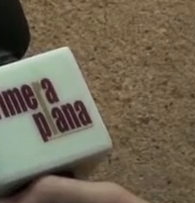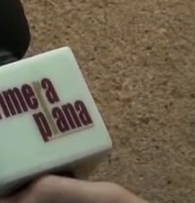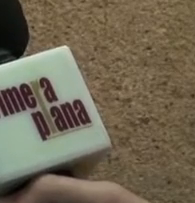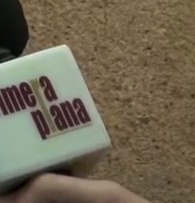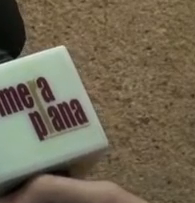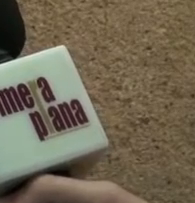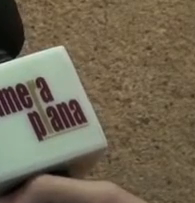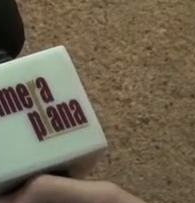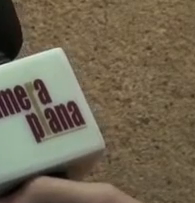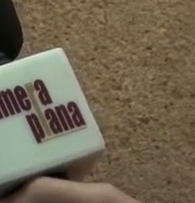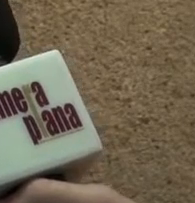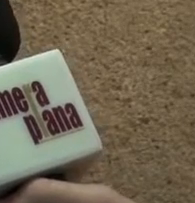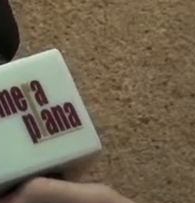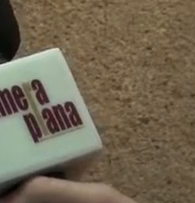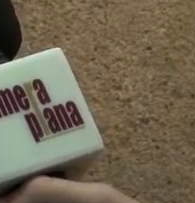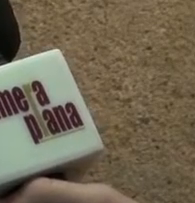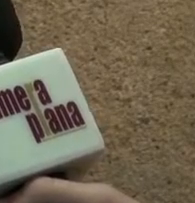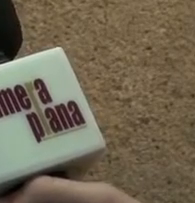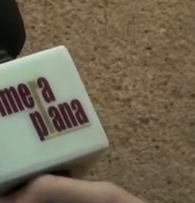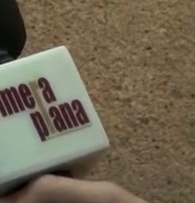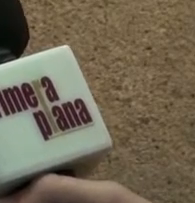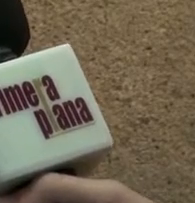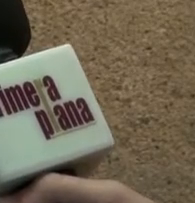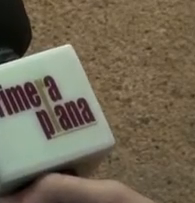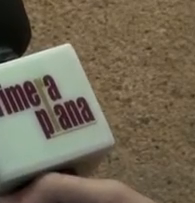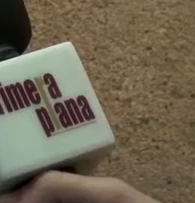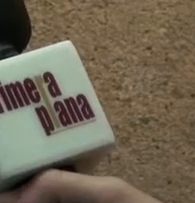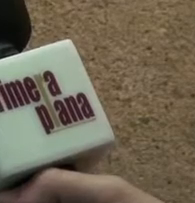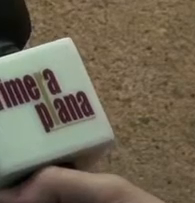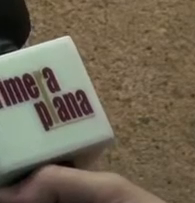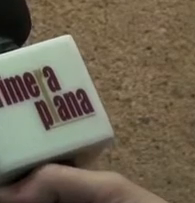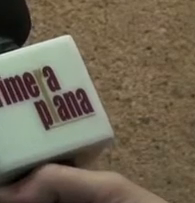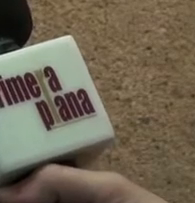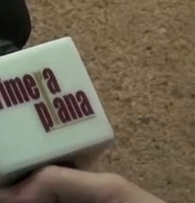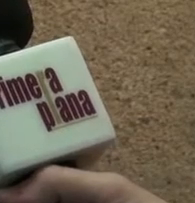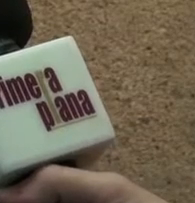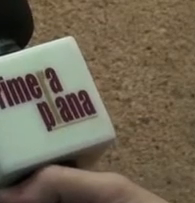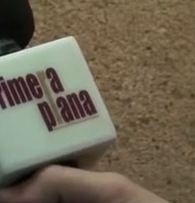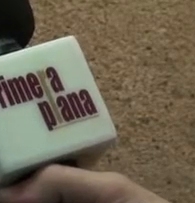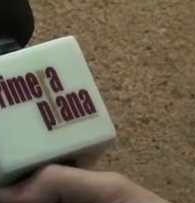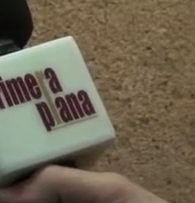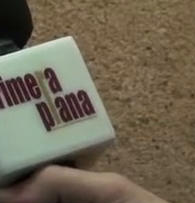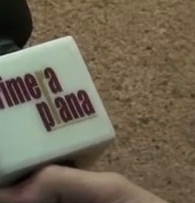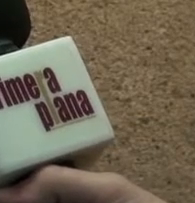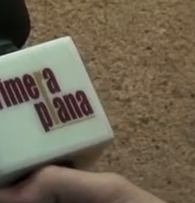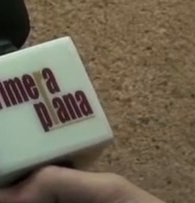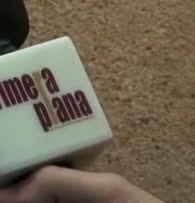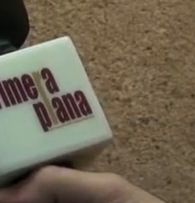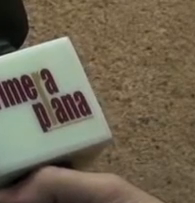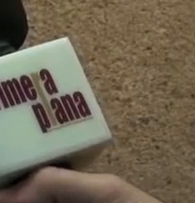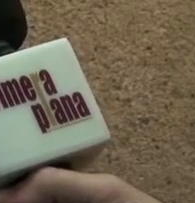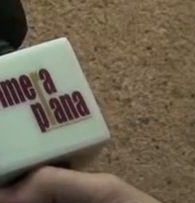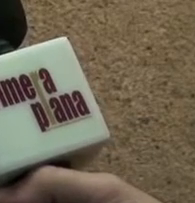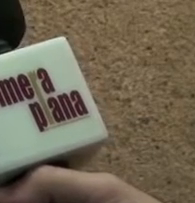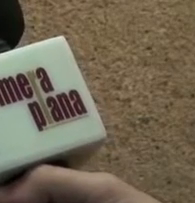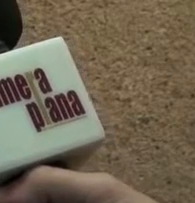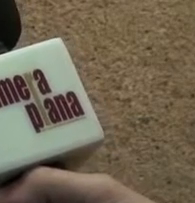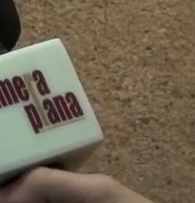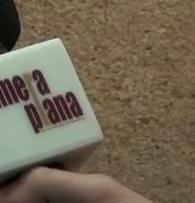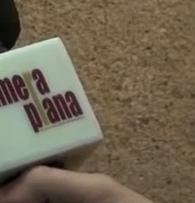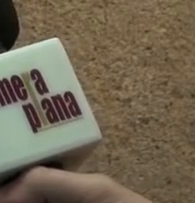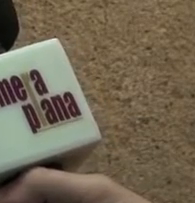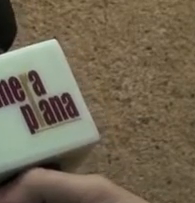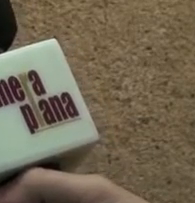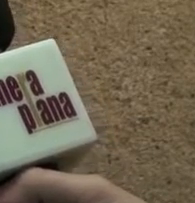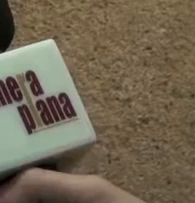progresista del mundo, que ha sido ejemplo y sigue siendo ejemplo como un verdadero paradigma para todas las